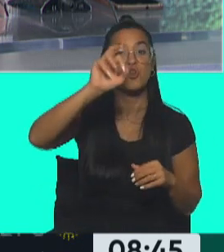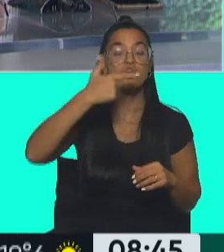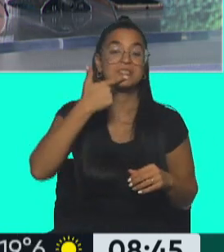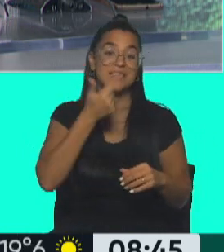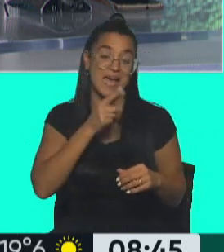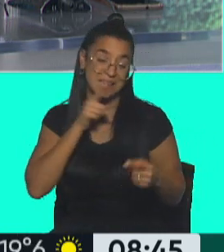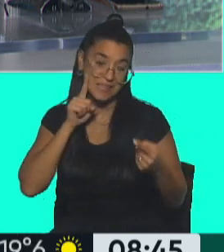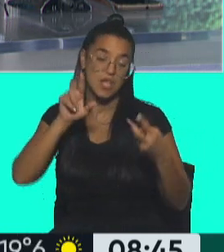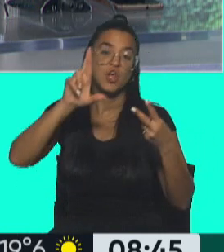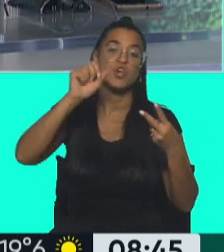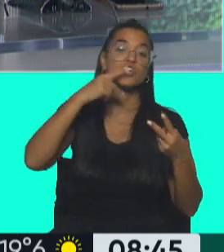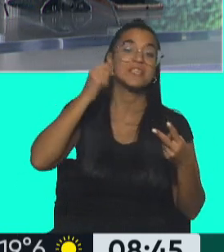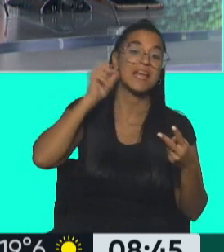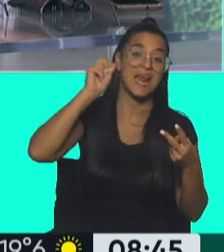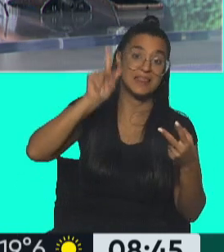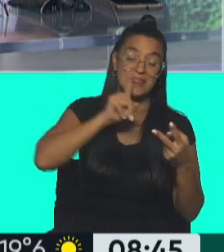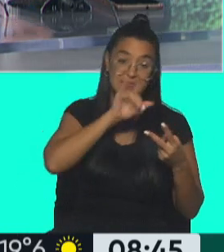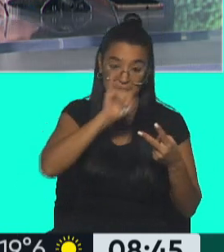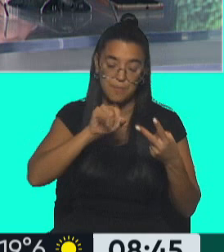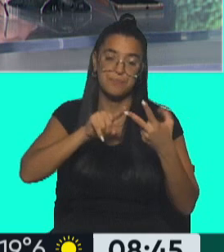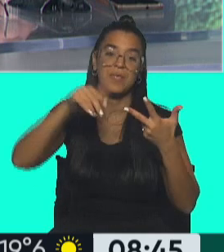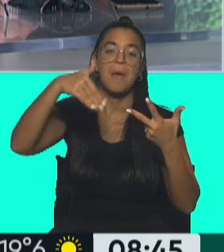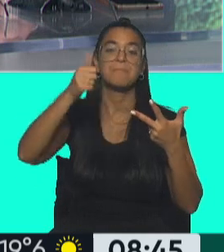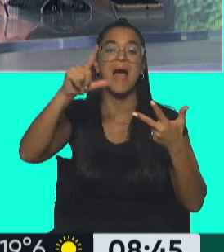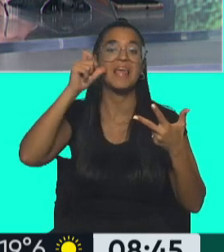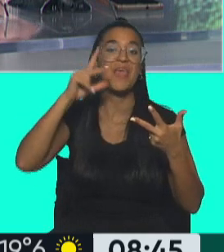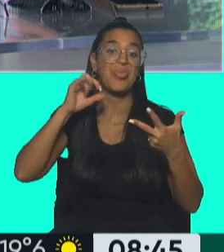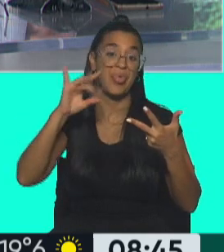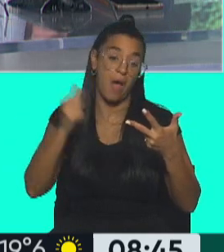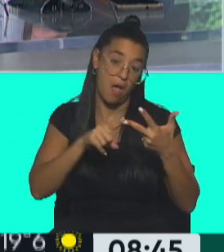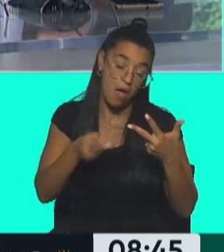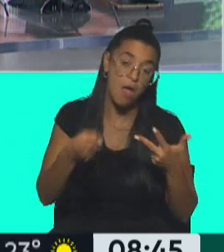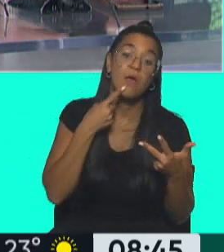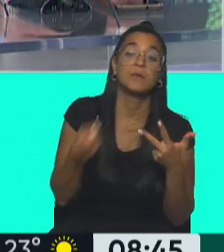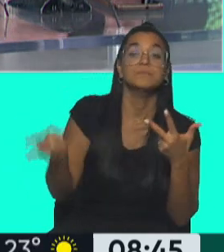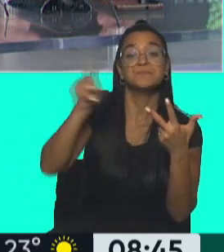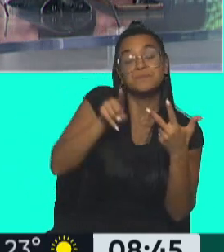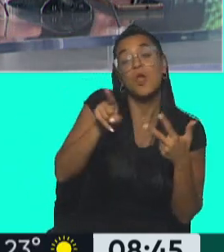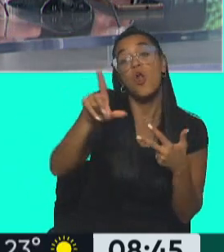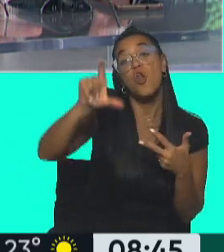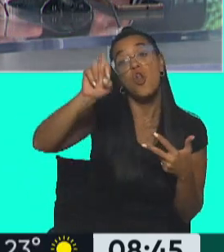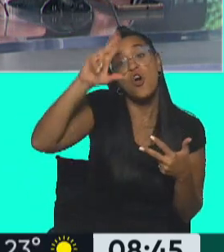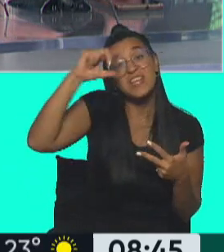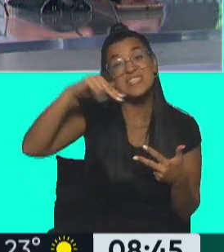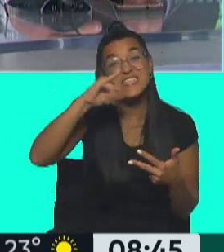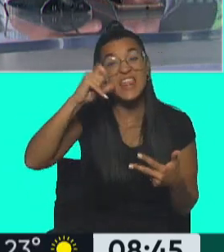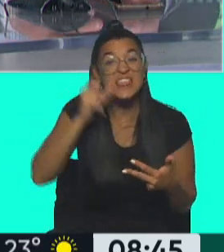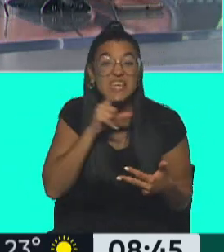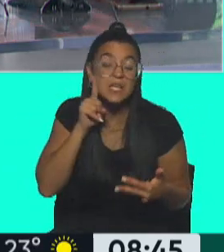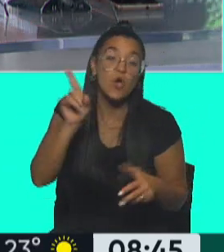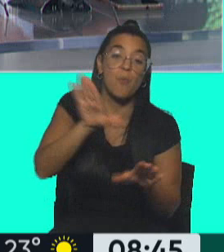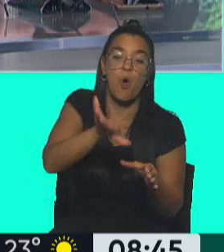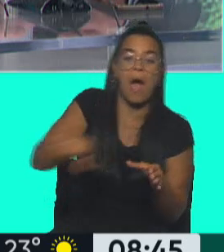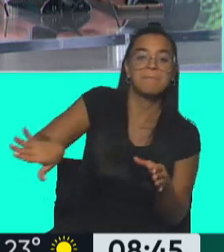Carlos Rosencrantz y Juan Carlos Maqueda, que detenta el control de la Corte. Y Lorenzetti ha quedado casi como un